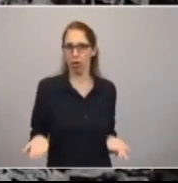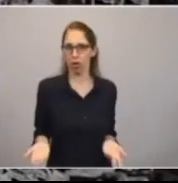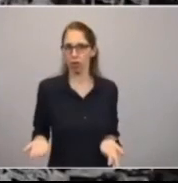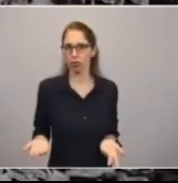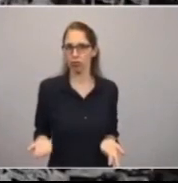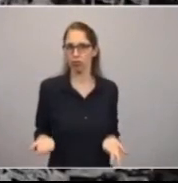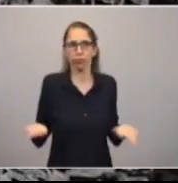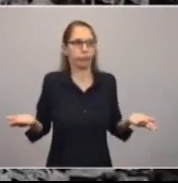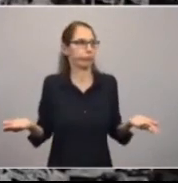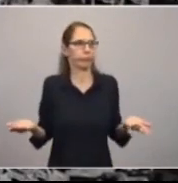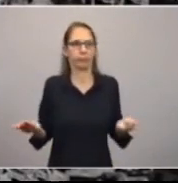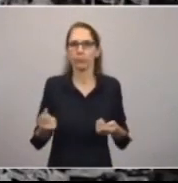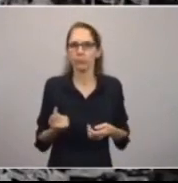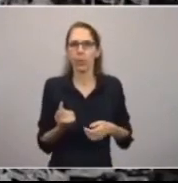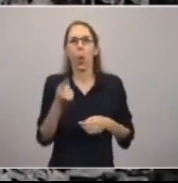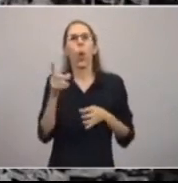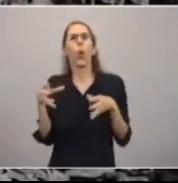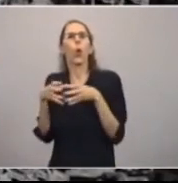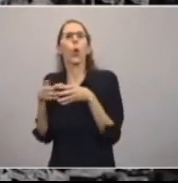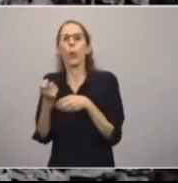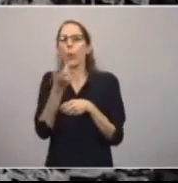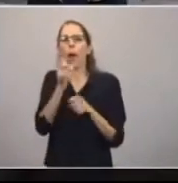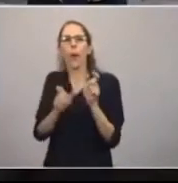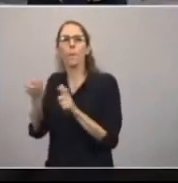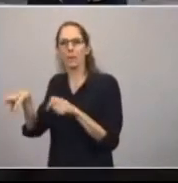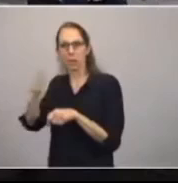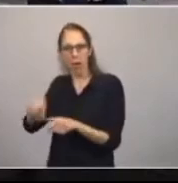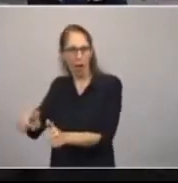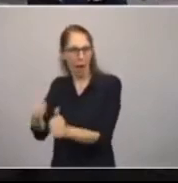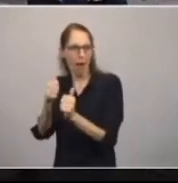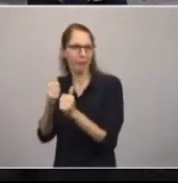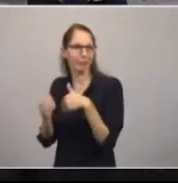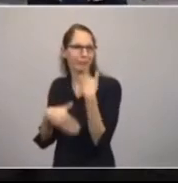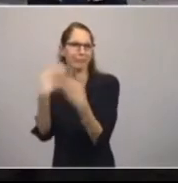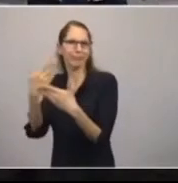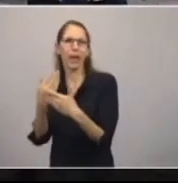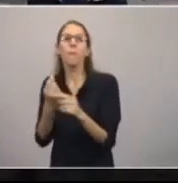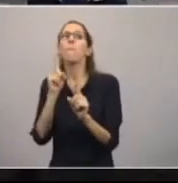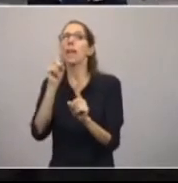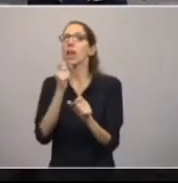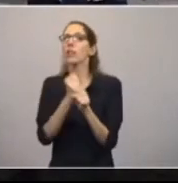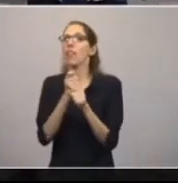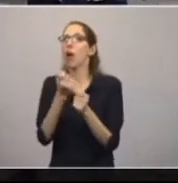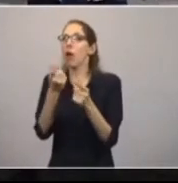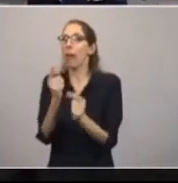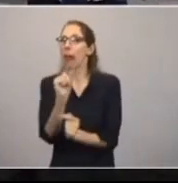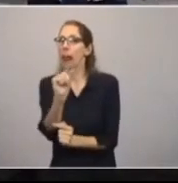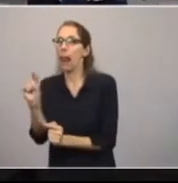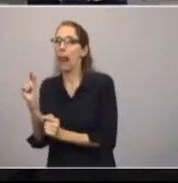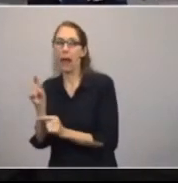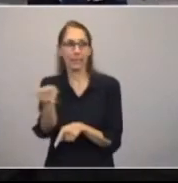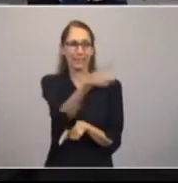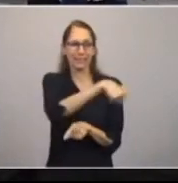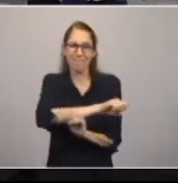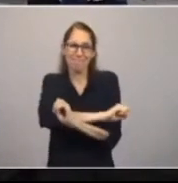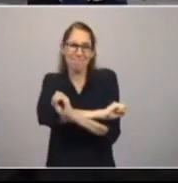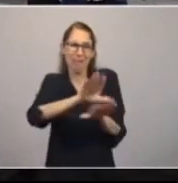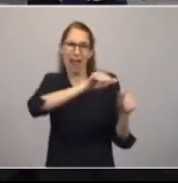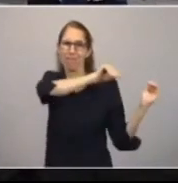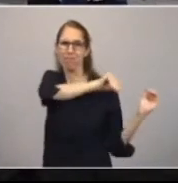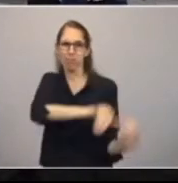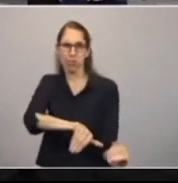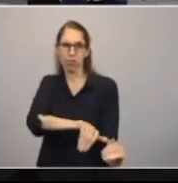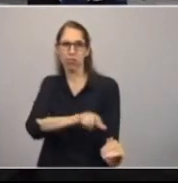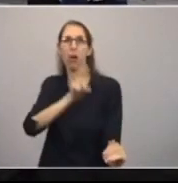que un pequeño sector le vaya bien, genere poco empleo, todo el resto es la lona, y por más que abra las